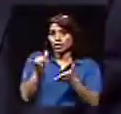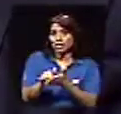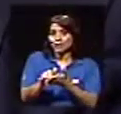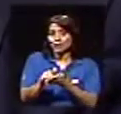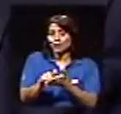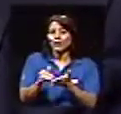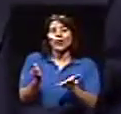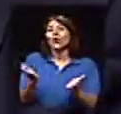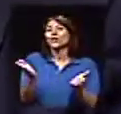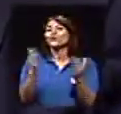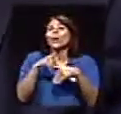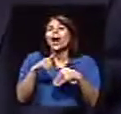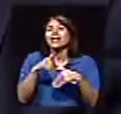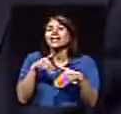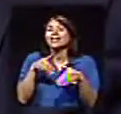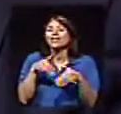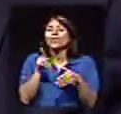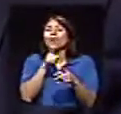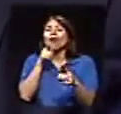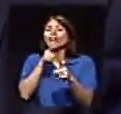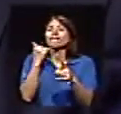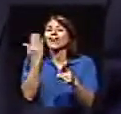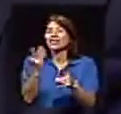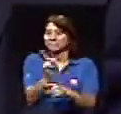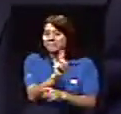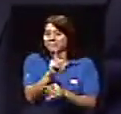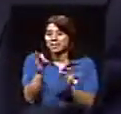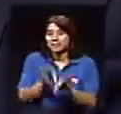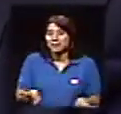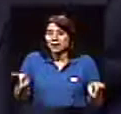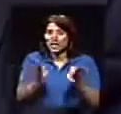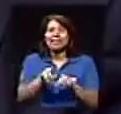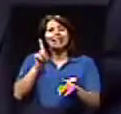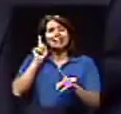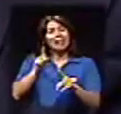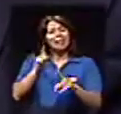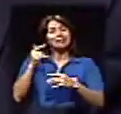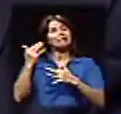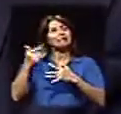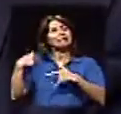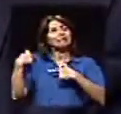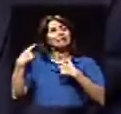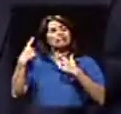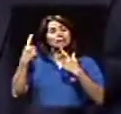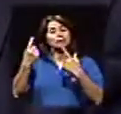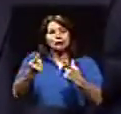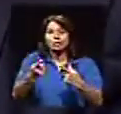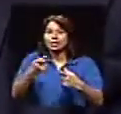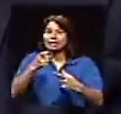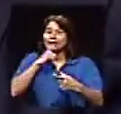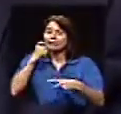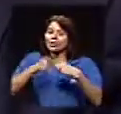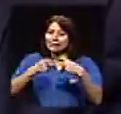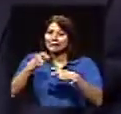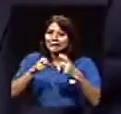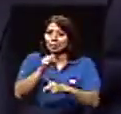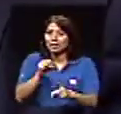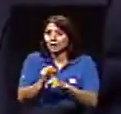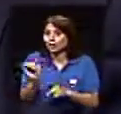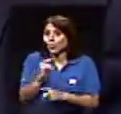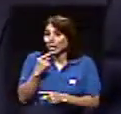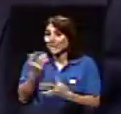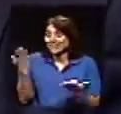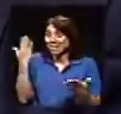atajos. Uh-huh. Y eso es importante. Hay que tomar el camino largo. Y ese camino largo pasa por lo que le hablaba. Pasa por